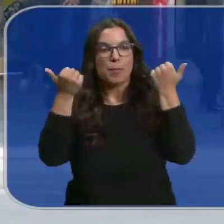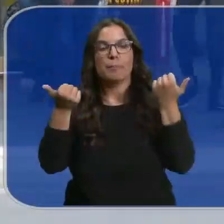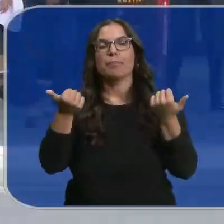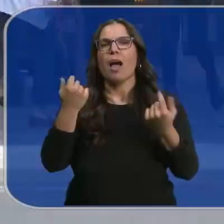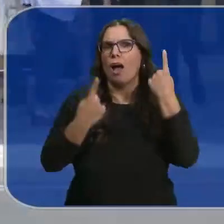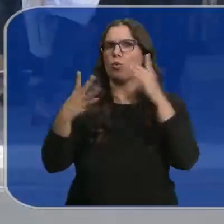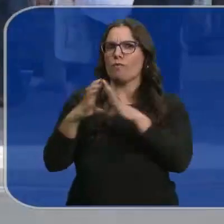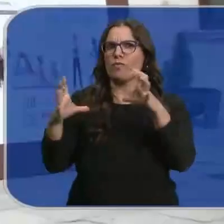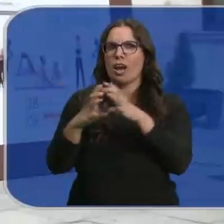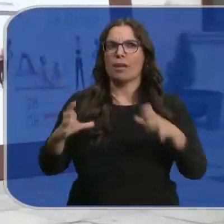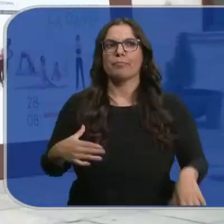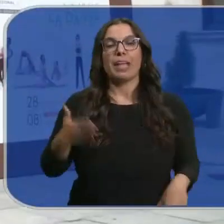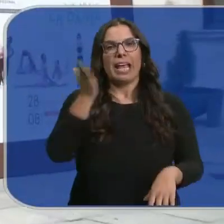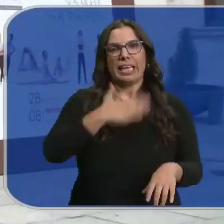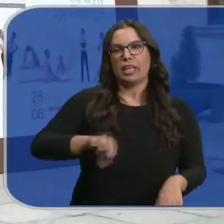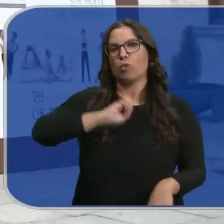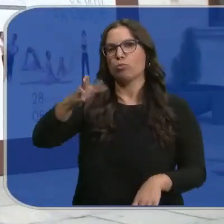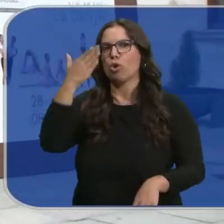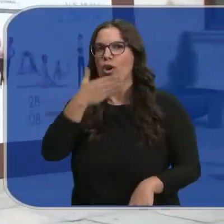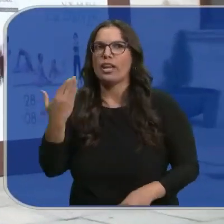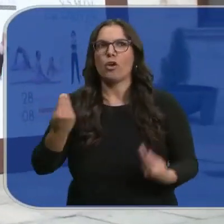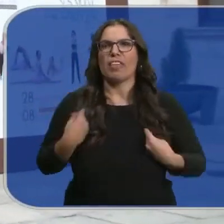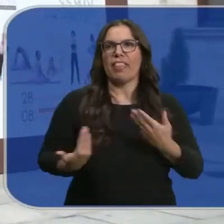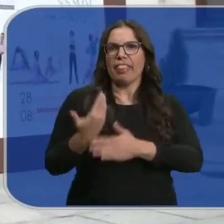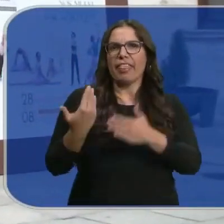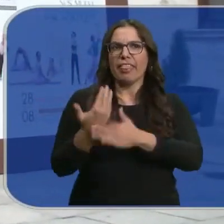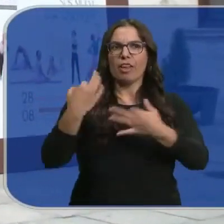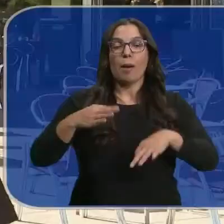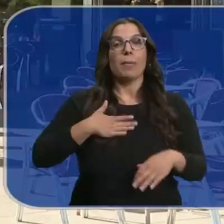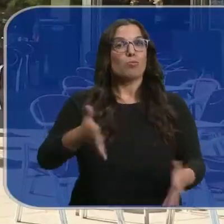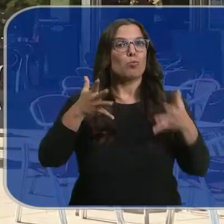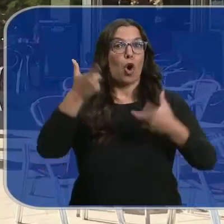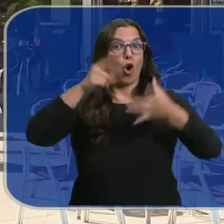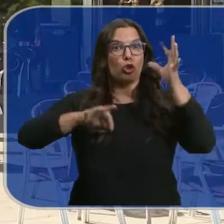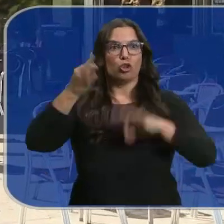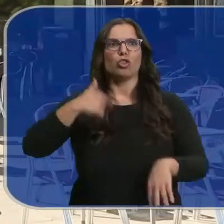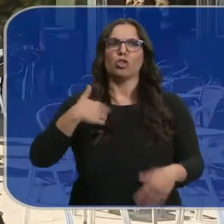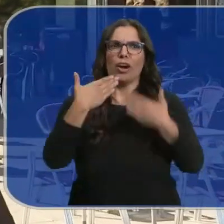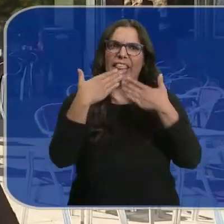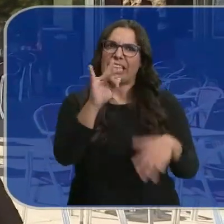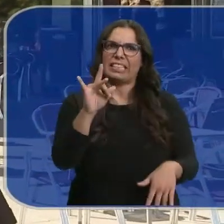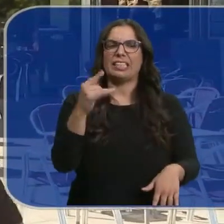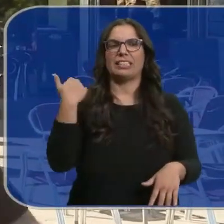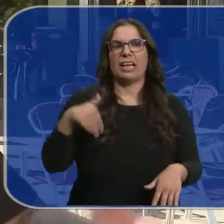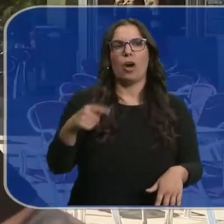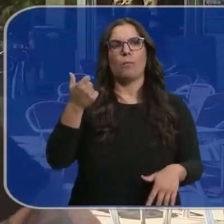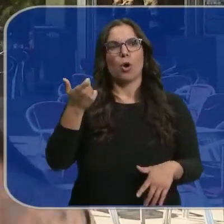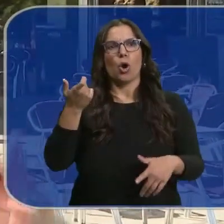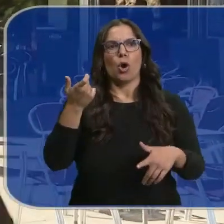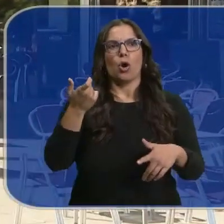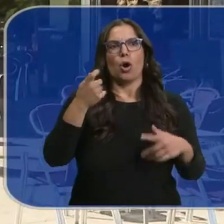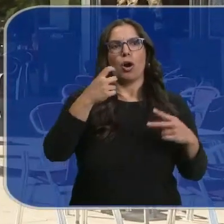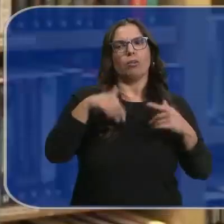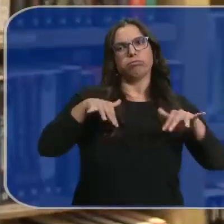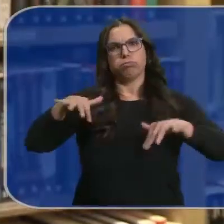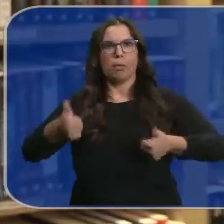quien lo hace con ganas. Que los niños empiecen el cole, devolver a la rutina. Además, me encanta el otoño. Es algo que agradezco. El pasar un poco de relax a